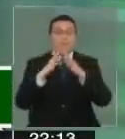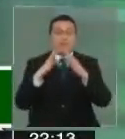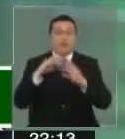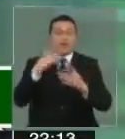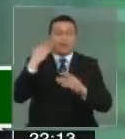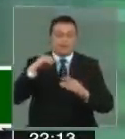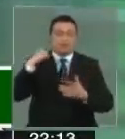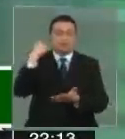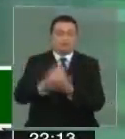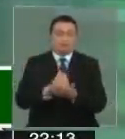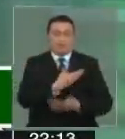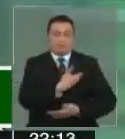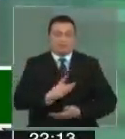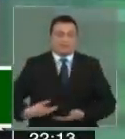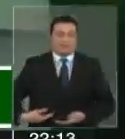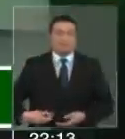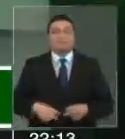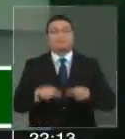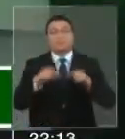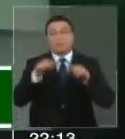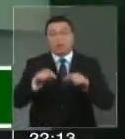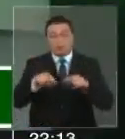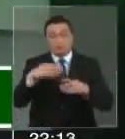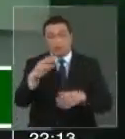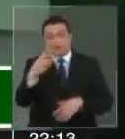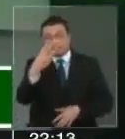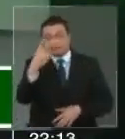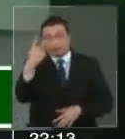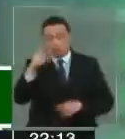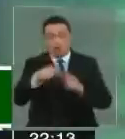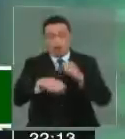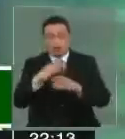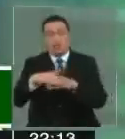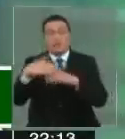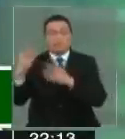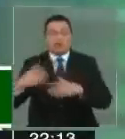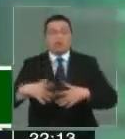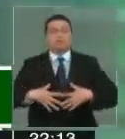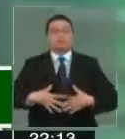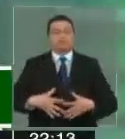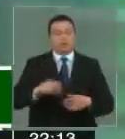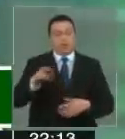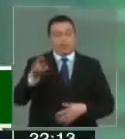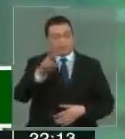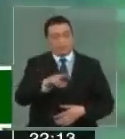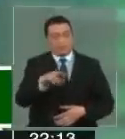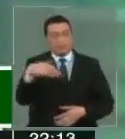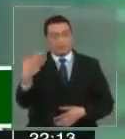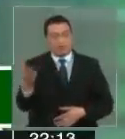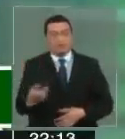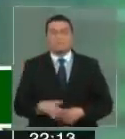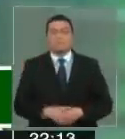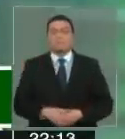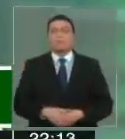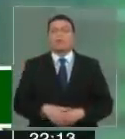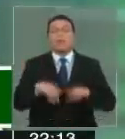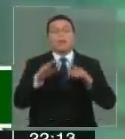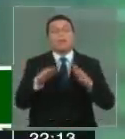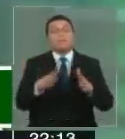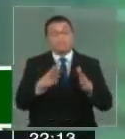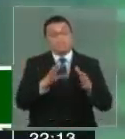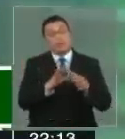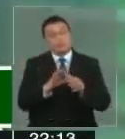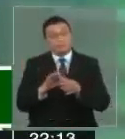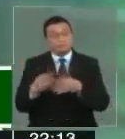muy... Y en cambio ahora estábamos en los 32 años. Exacto. Otro tiempo, digamos, otro momento de la vida. Entonces,